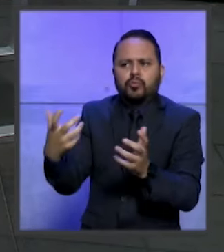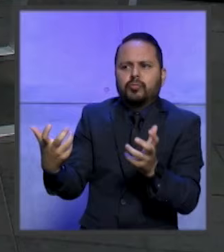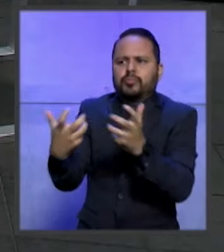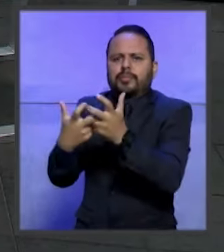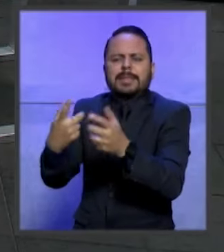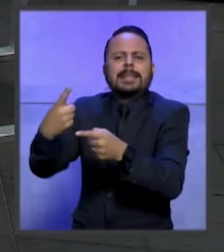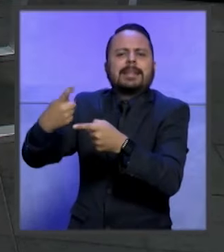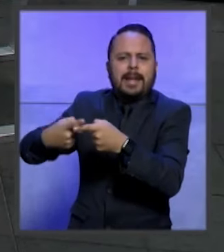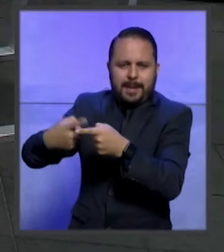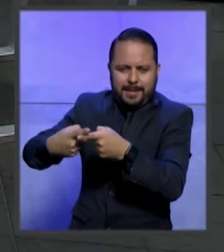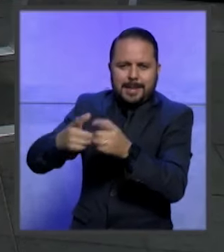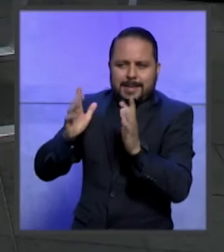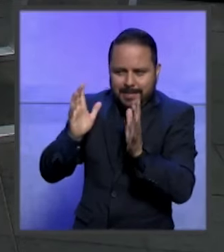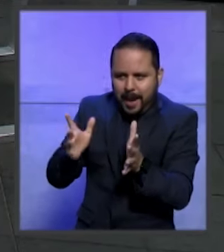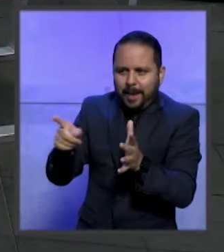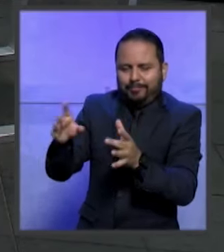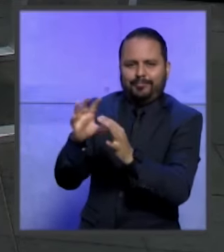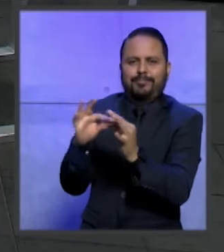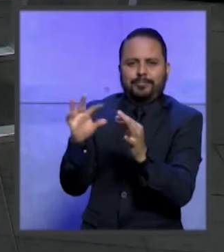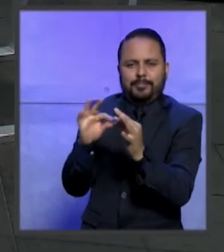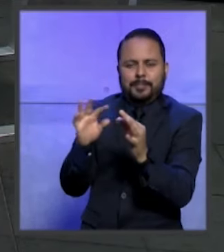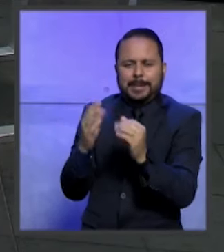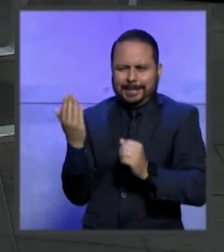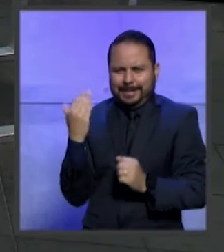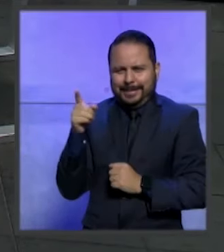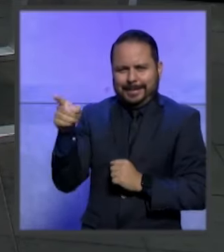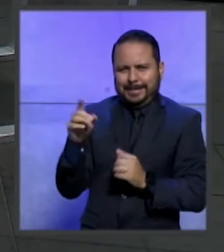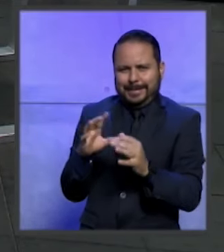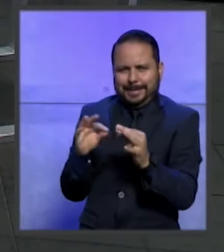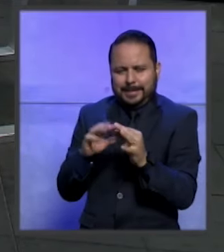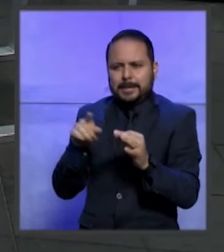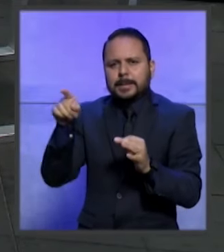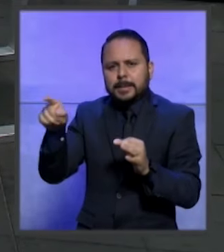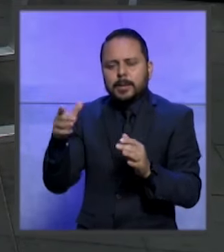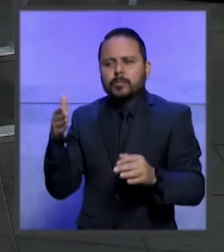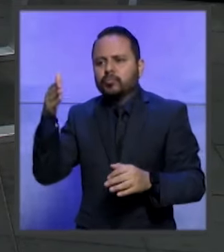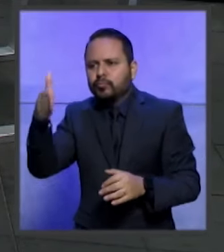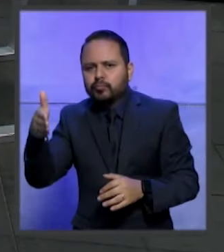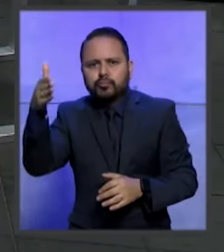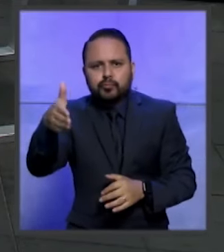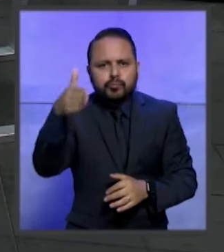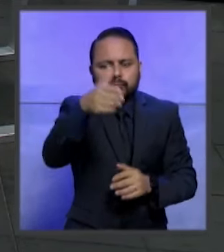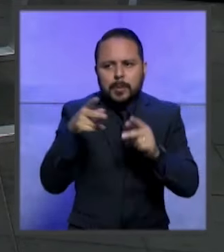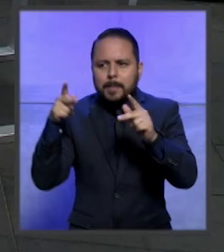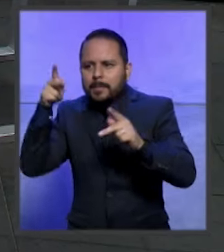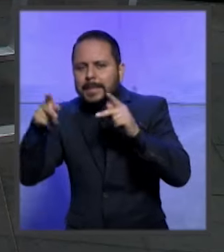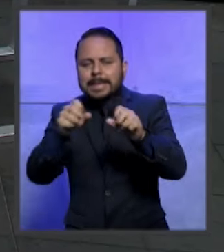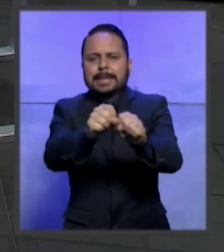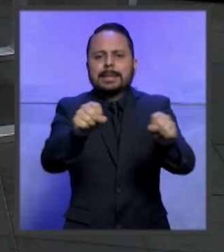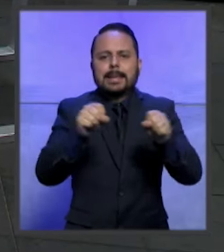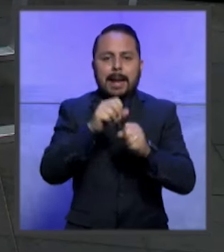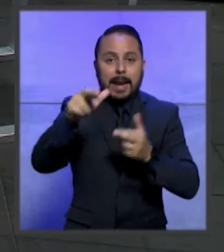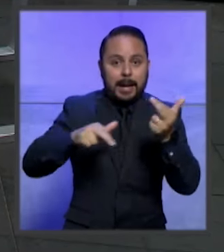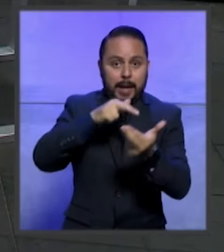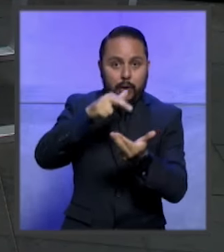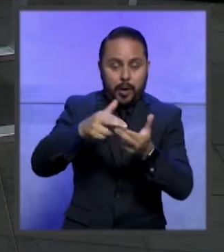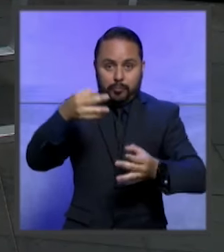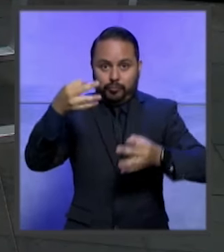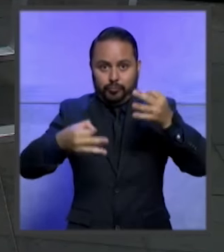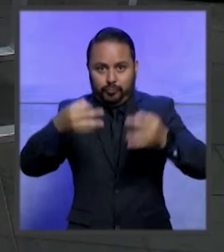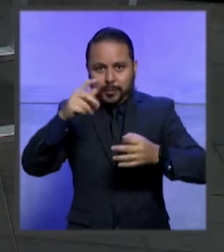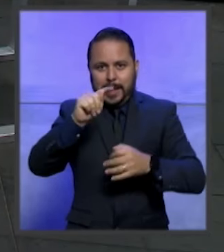naturaleza jurídica pero a ver con lo que me dijiste que haces cuando vas a visitar las salas regionales